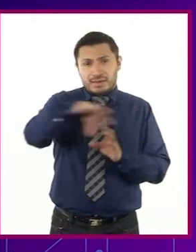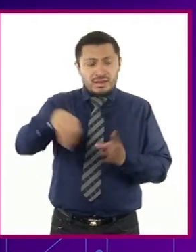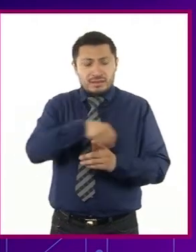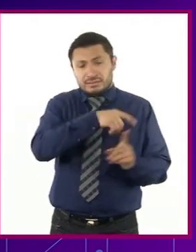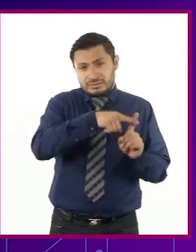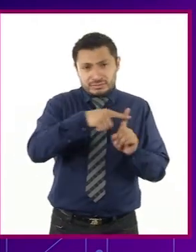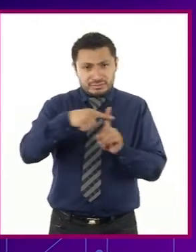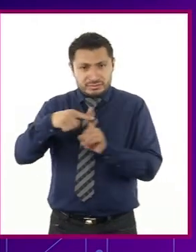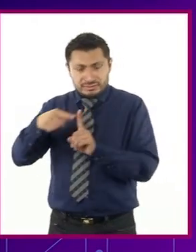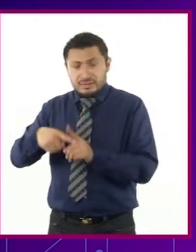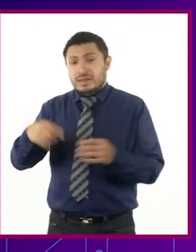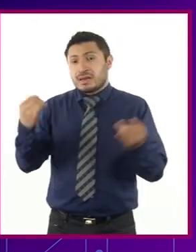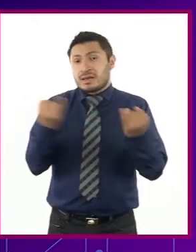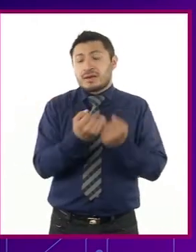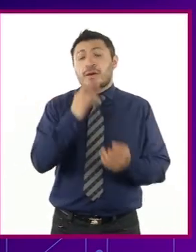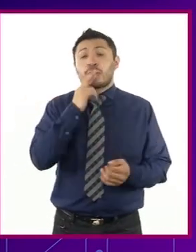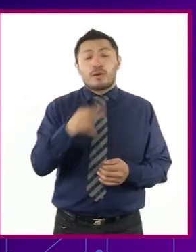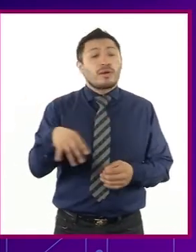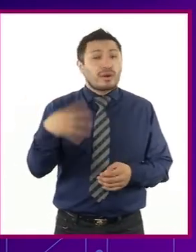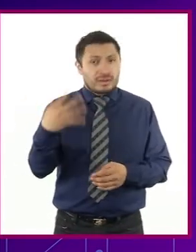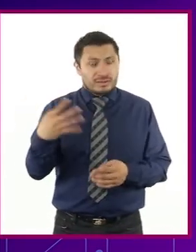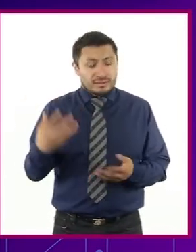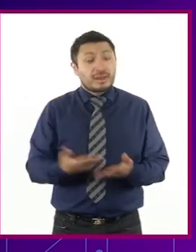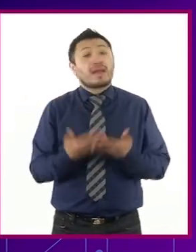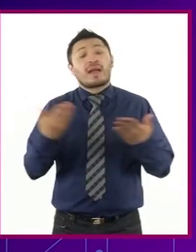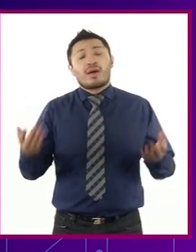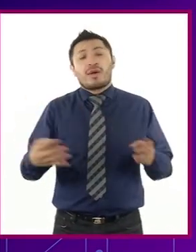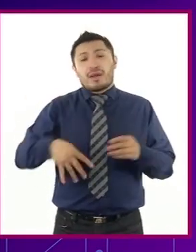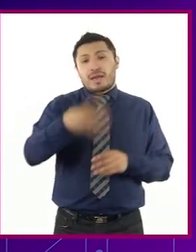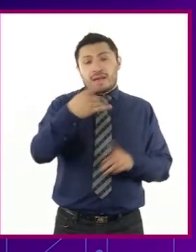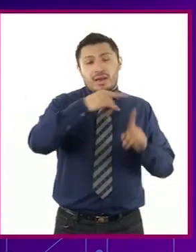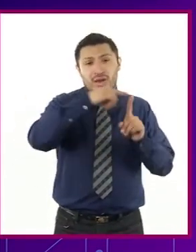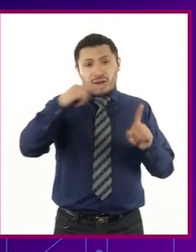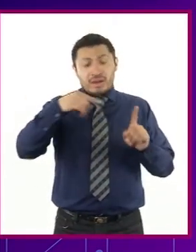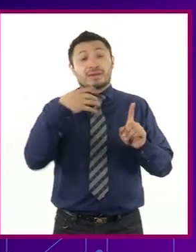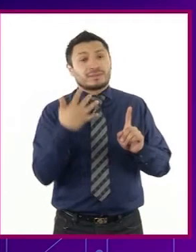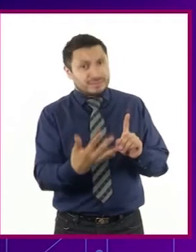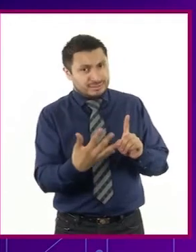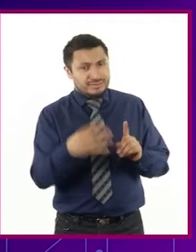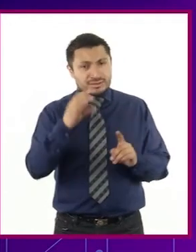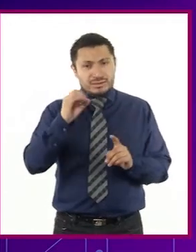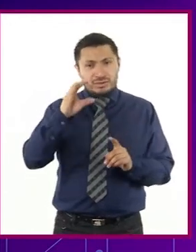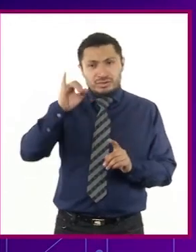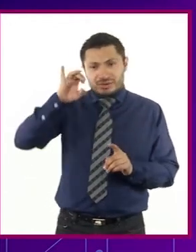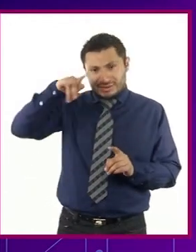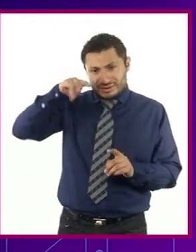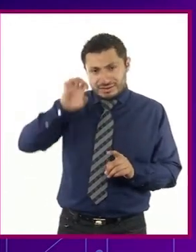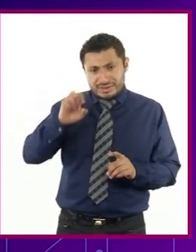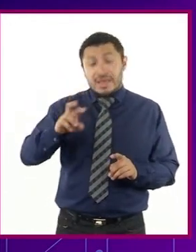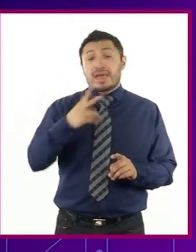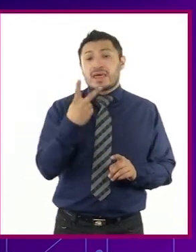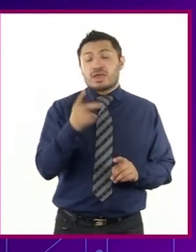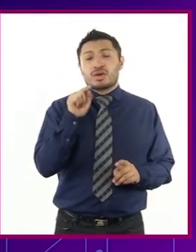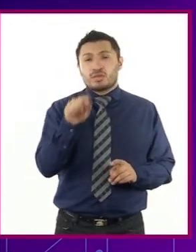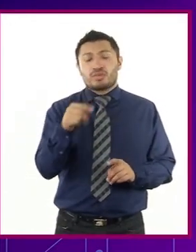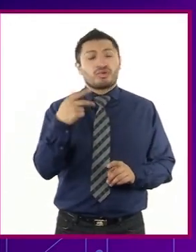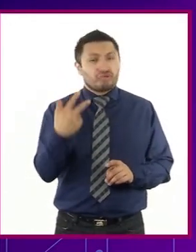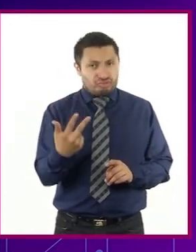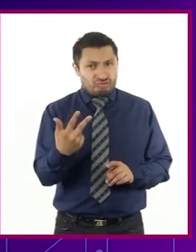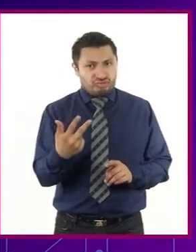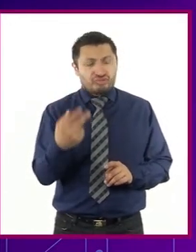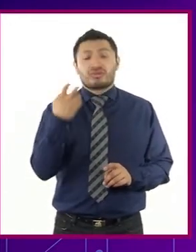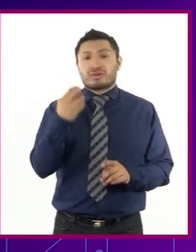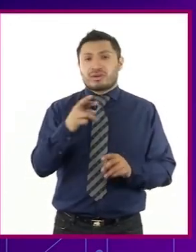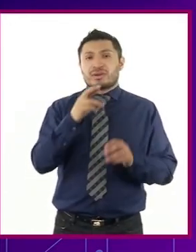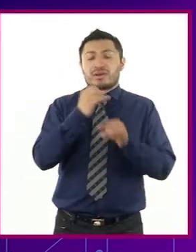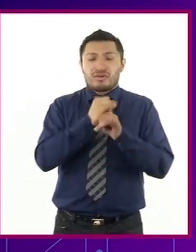valores es igual a 14. Luego, 14 se divide entre 5 y el cociente es 2.8. Con estos